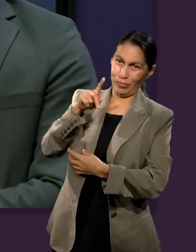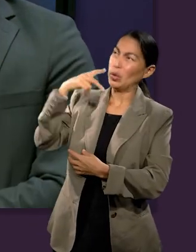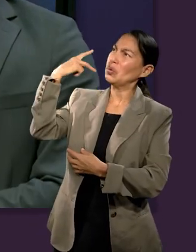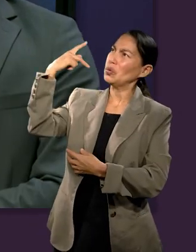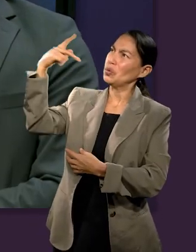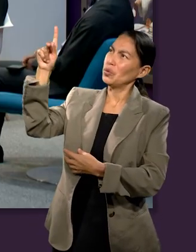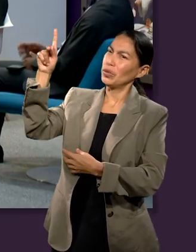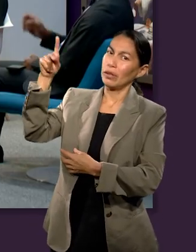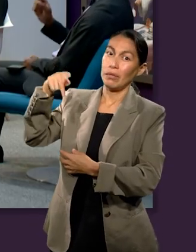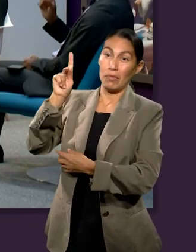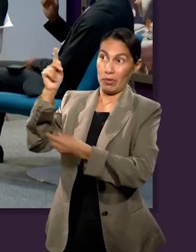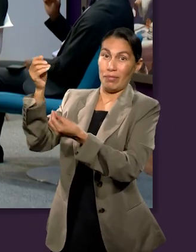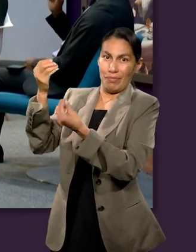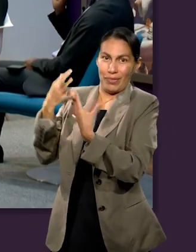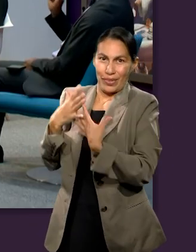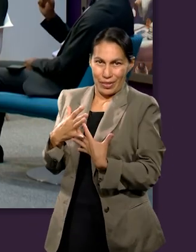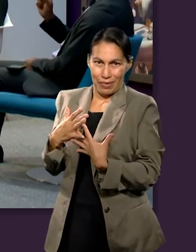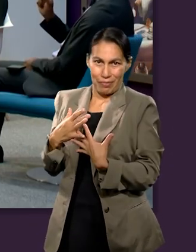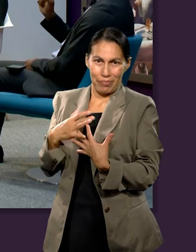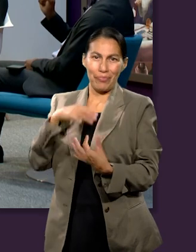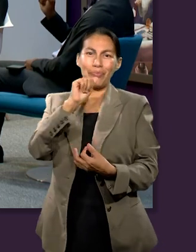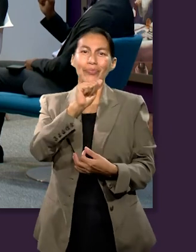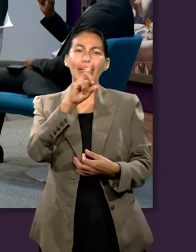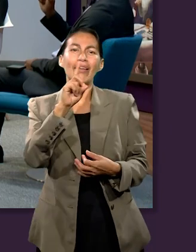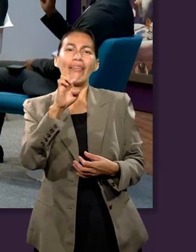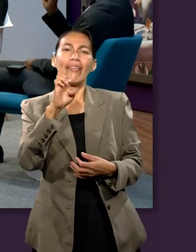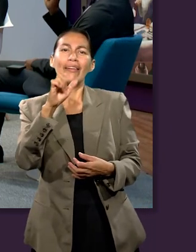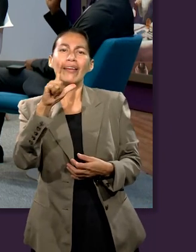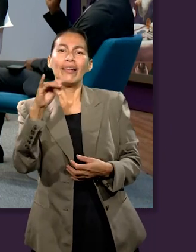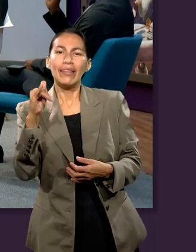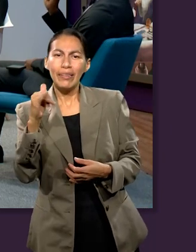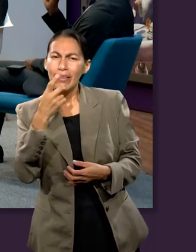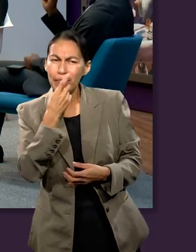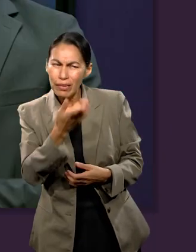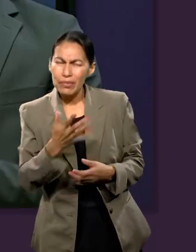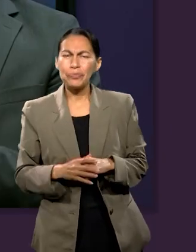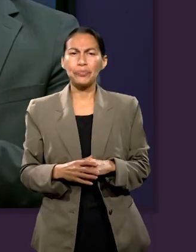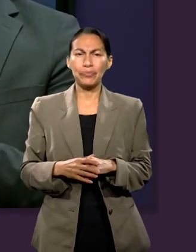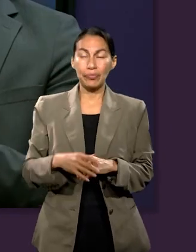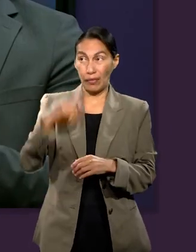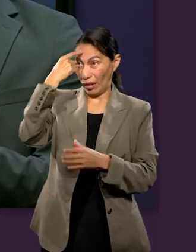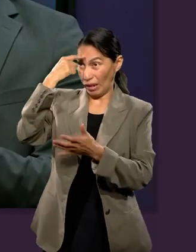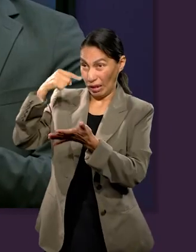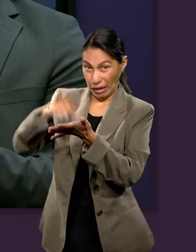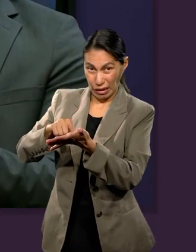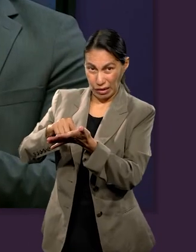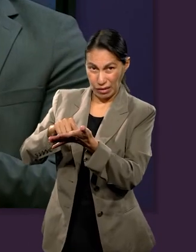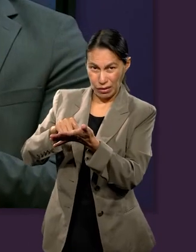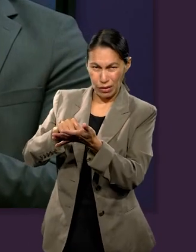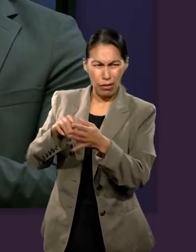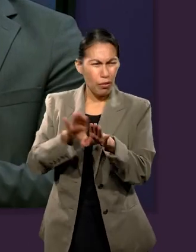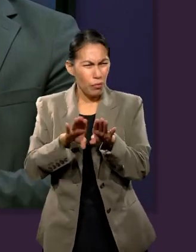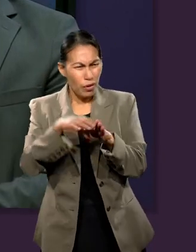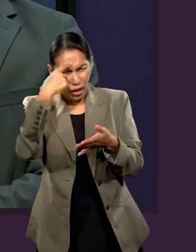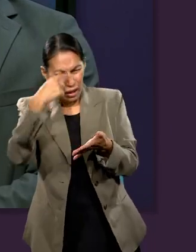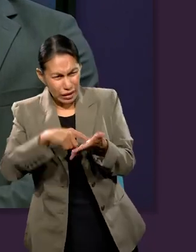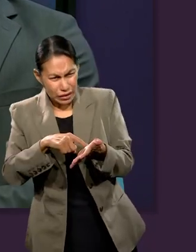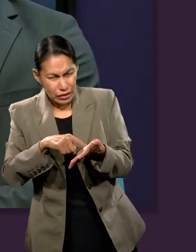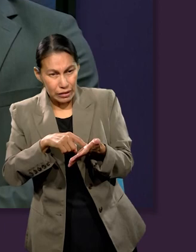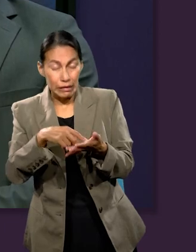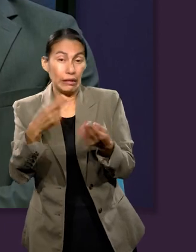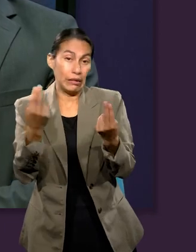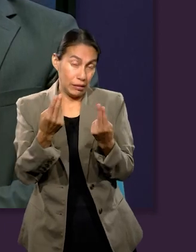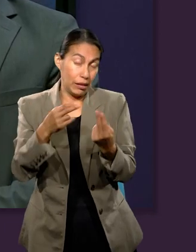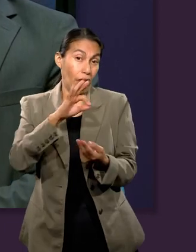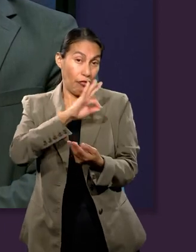mencionó adeli es que Dios para para creer en eso necesitas esa fe y